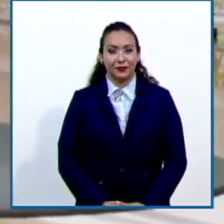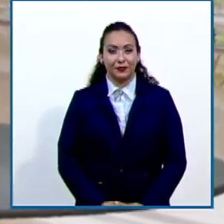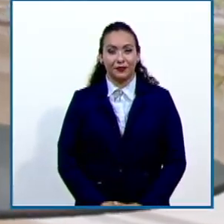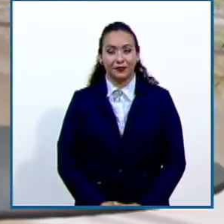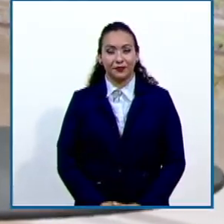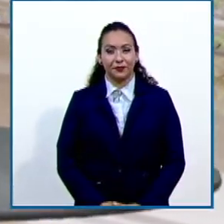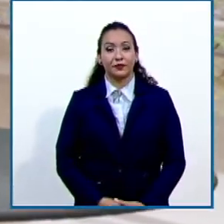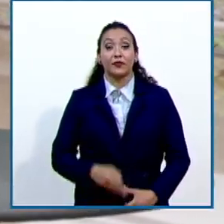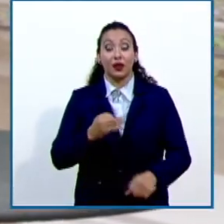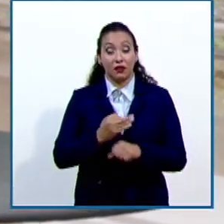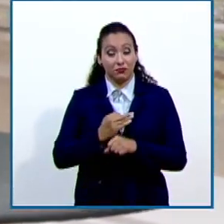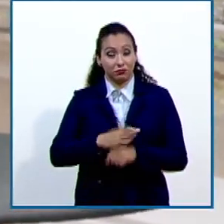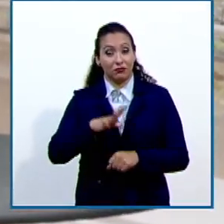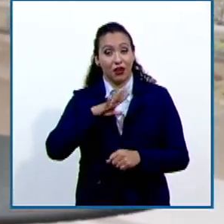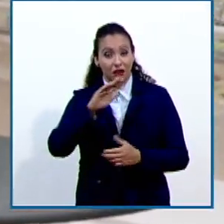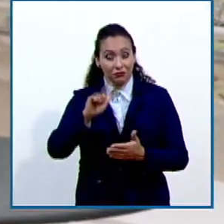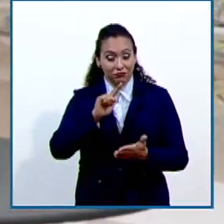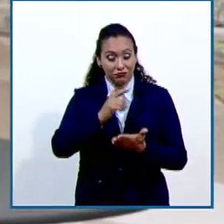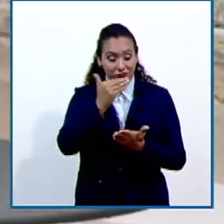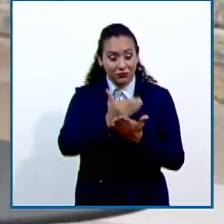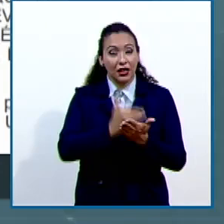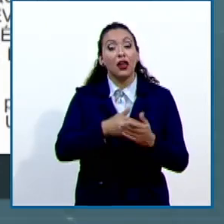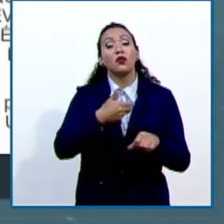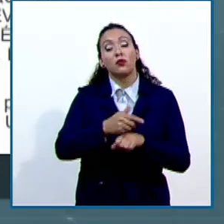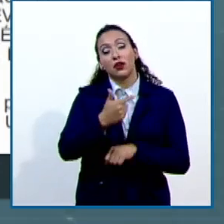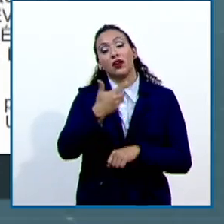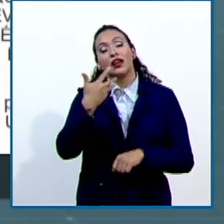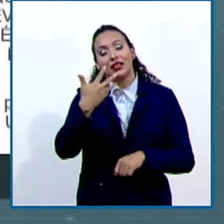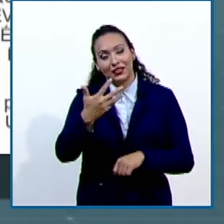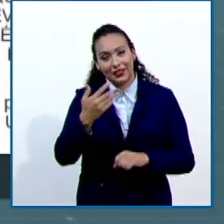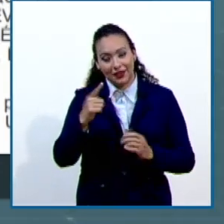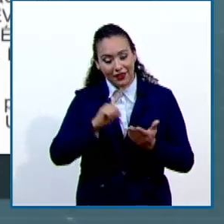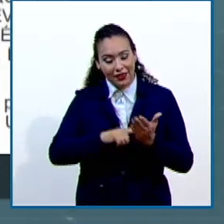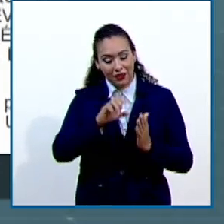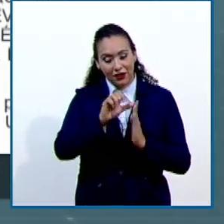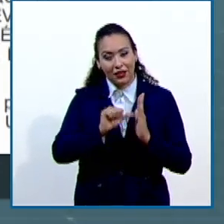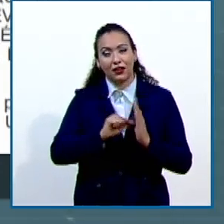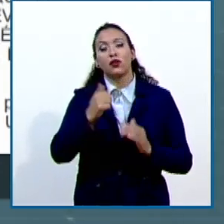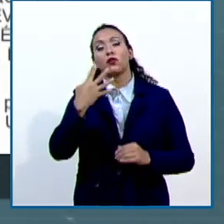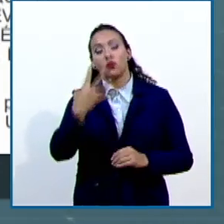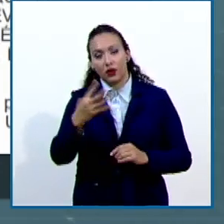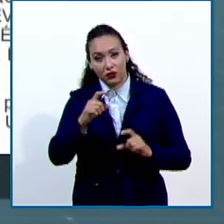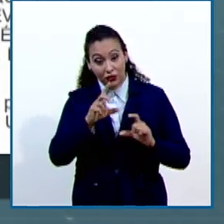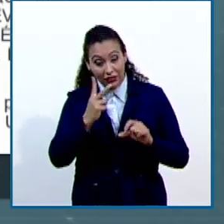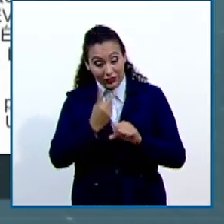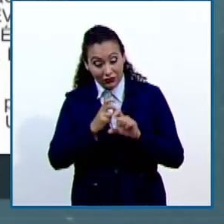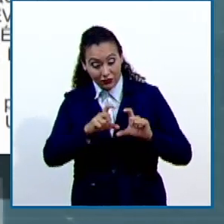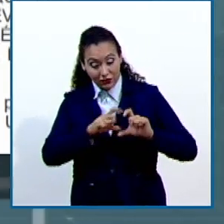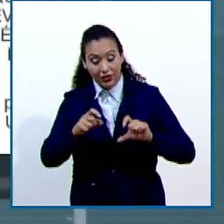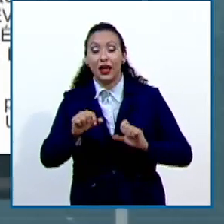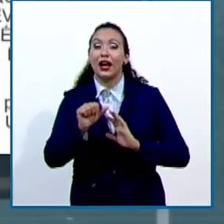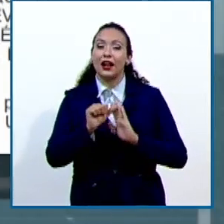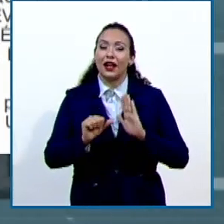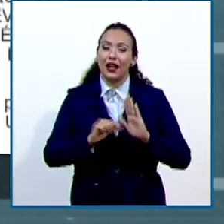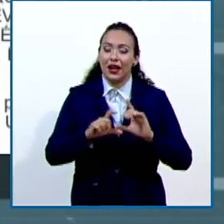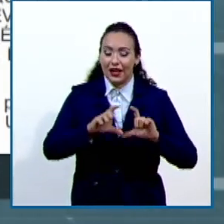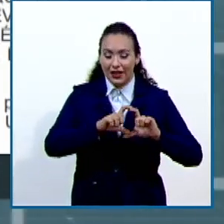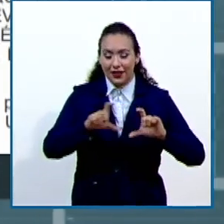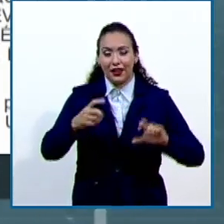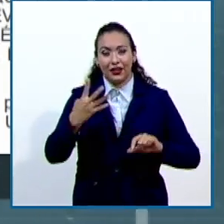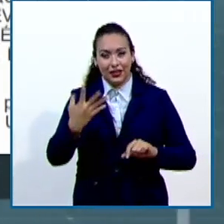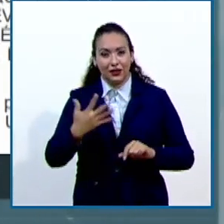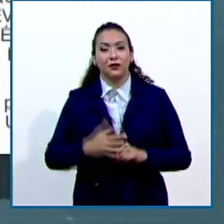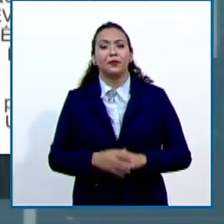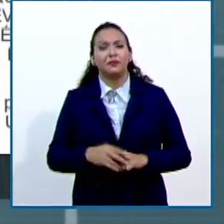Está vigente el decreto que adiciona un párrafo quinto al artículo 4 y un segundo párrafo al artículo 5 de la Constitución